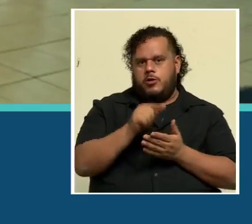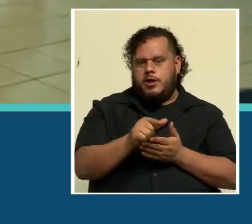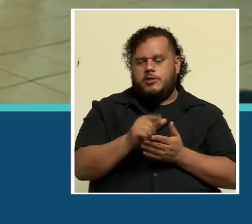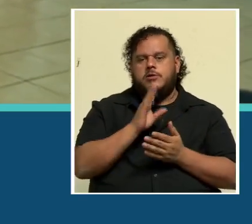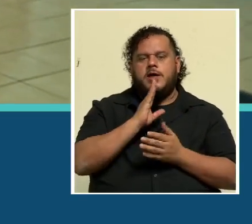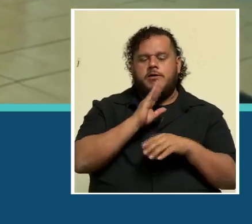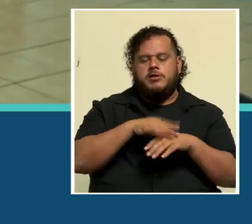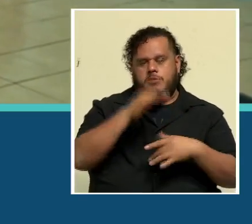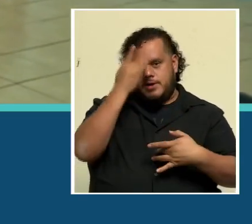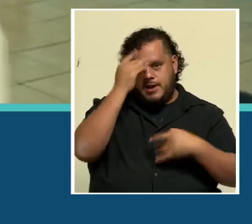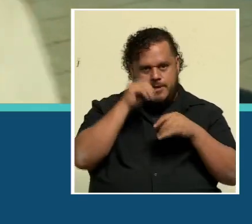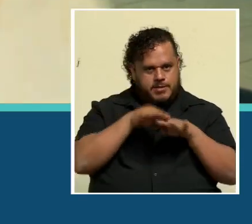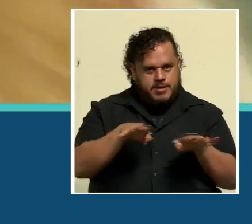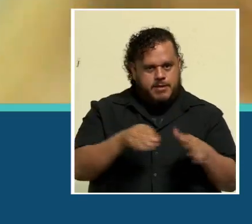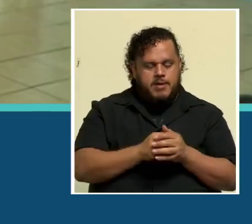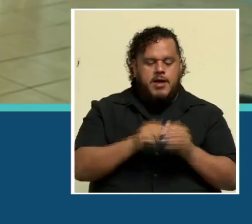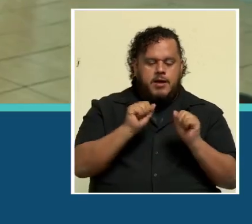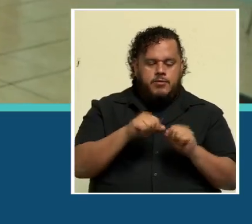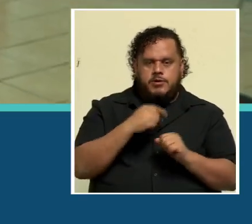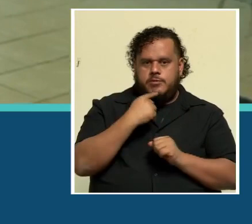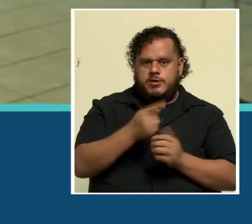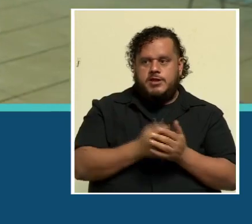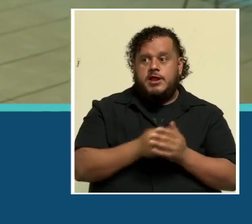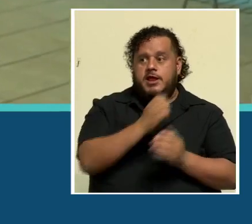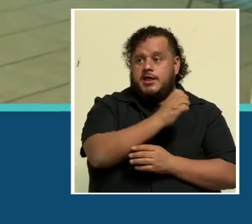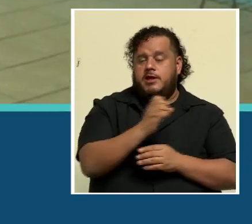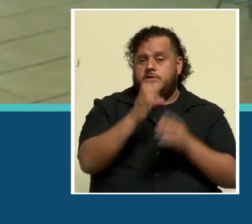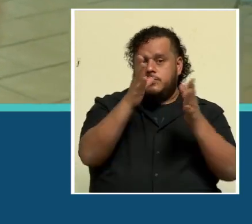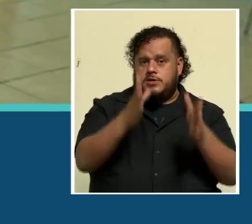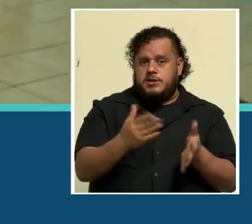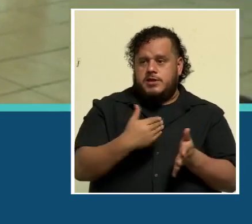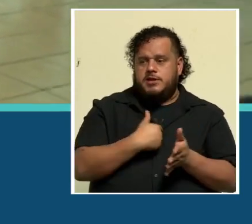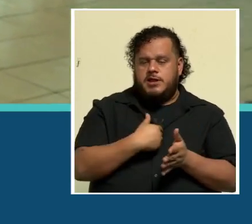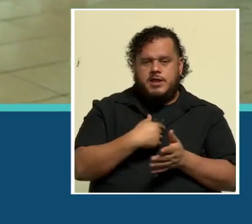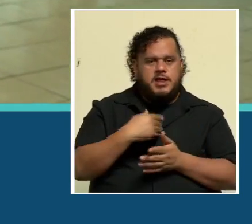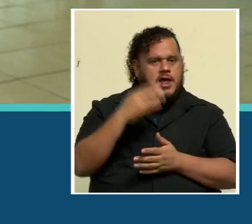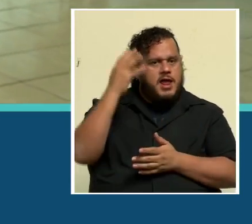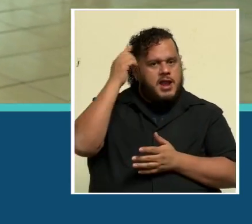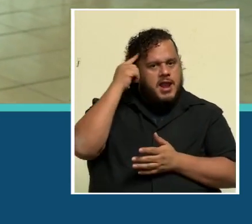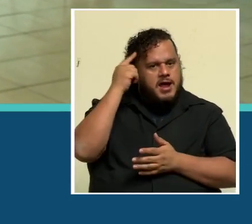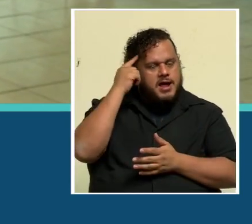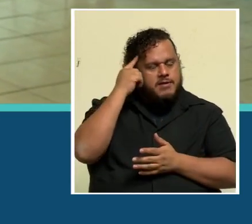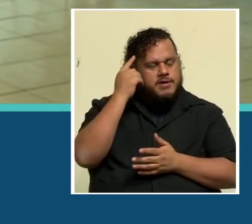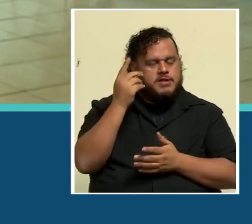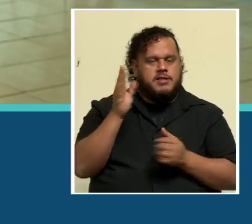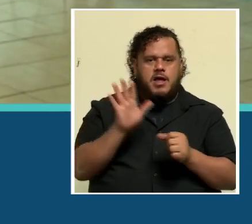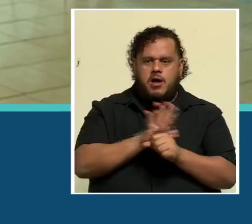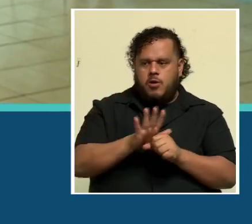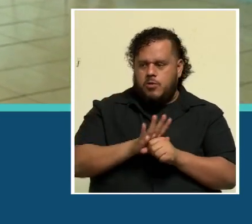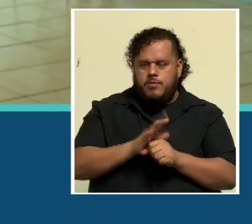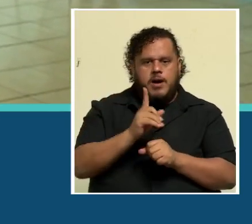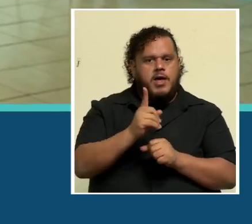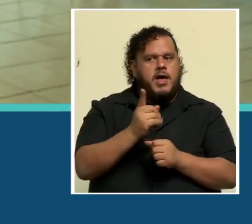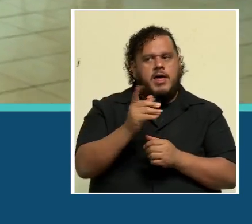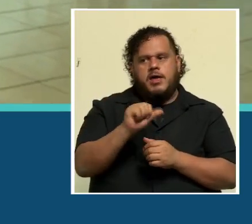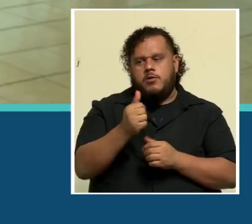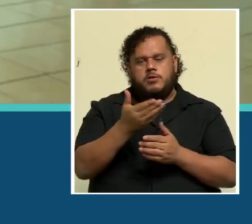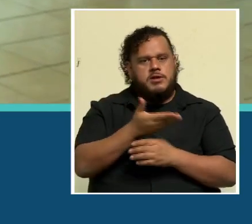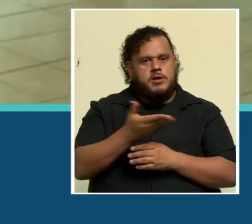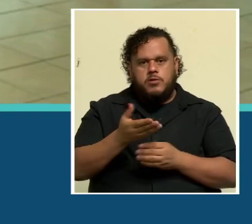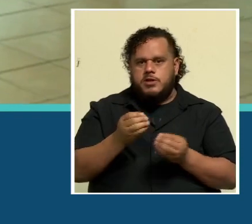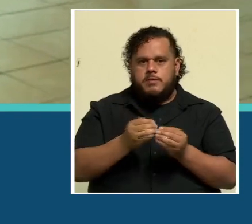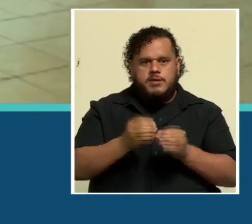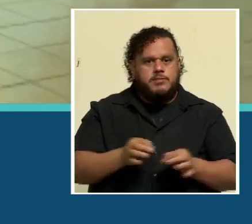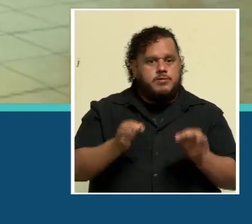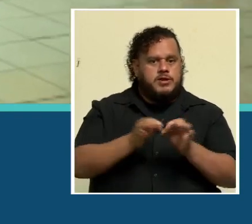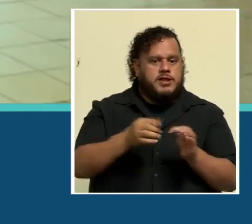la pandemia, podríamos decir además que los costarricenses tienen la cabeza ocupada en otra cosa más allá de la contienda electoral,